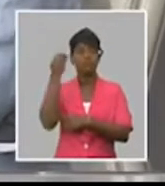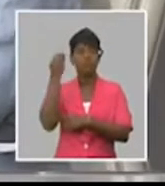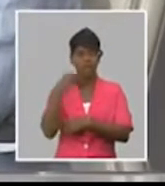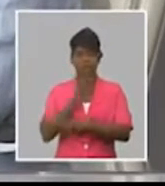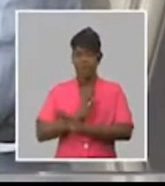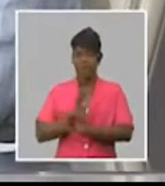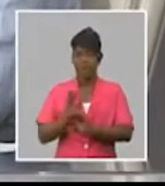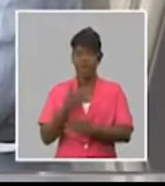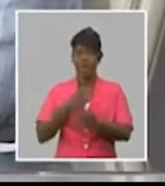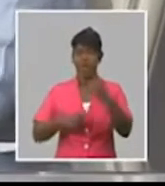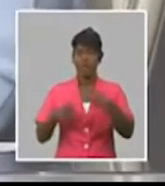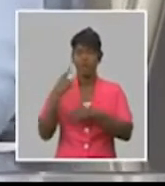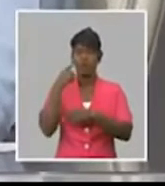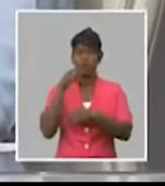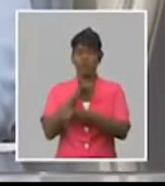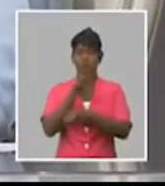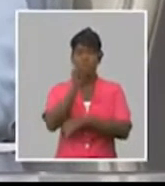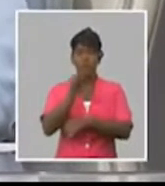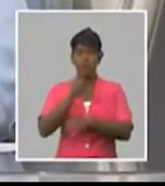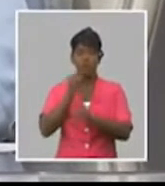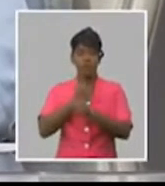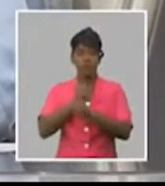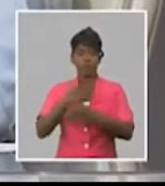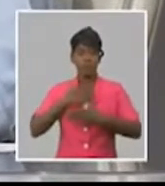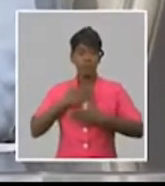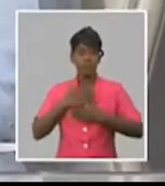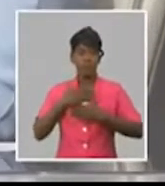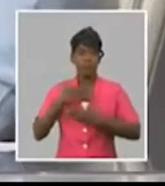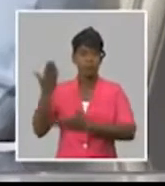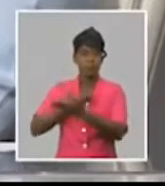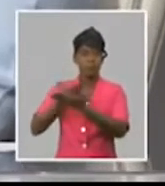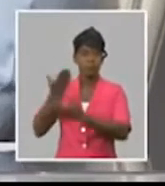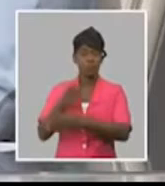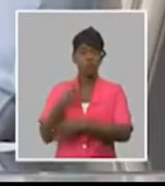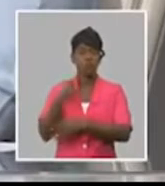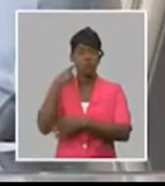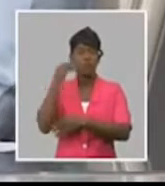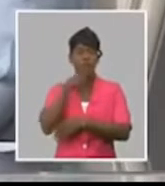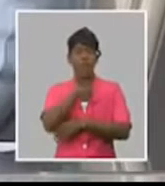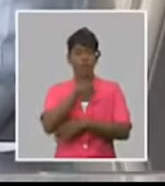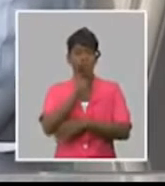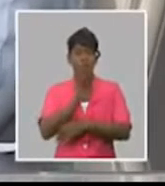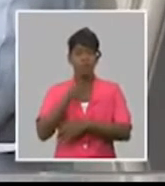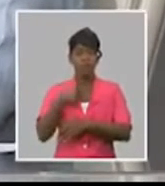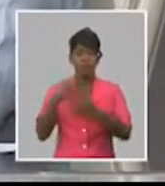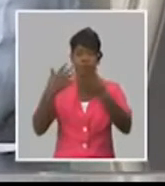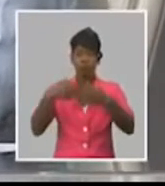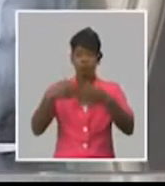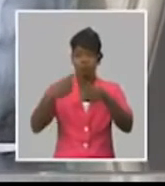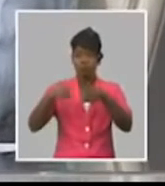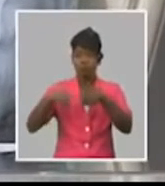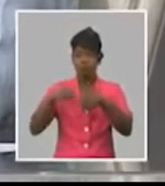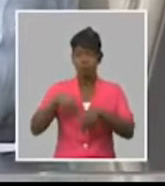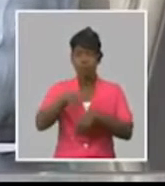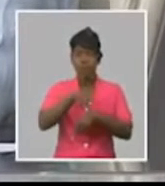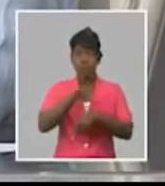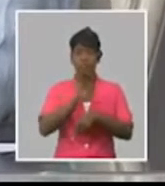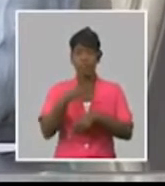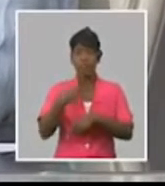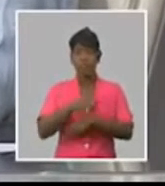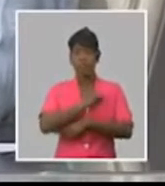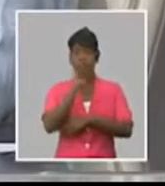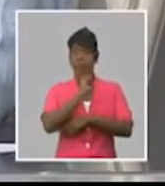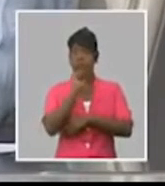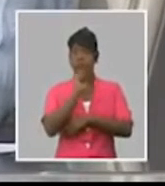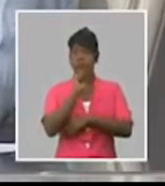ejemplo, se van a beneficiar los exportadores. Estamos incentivando la exportación, claro, de bienes y de servicios. vamos a favorecer a las empresas nacionales